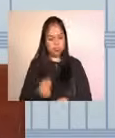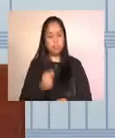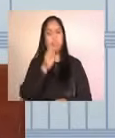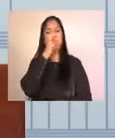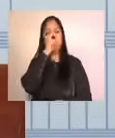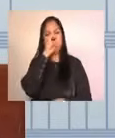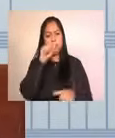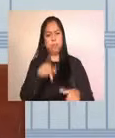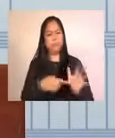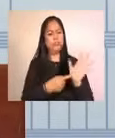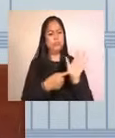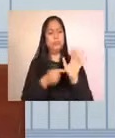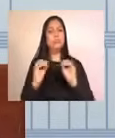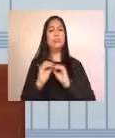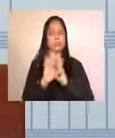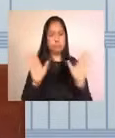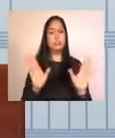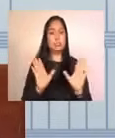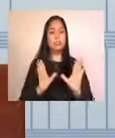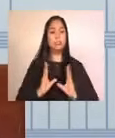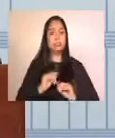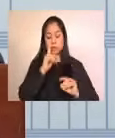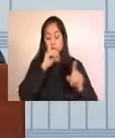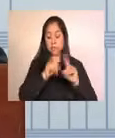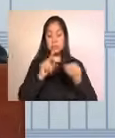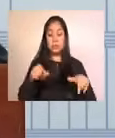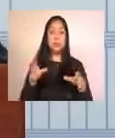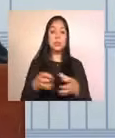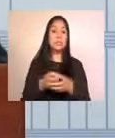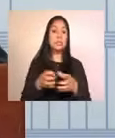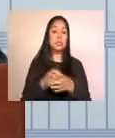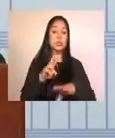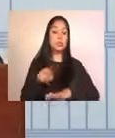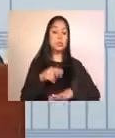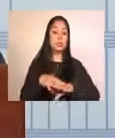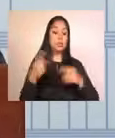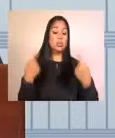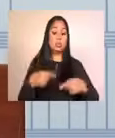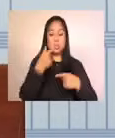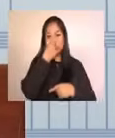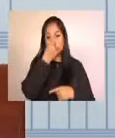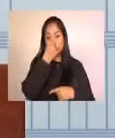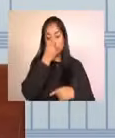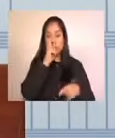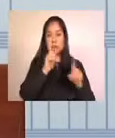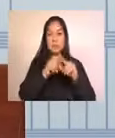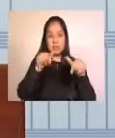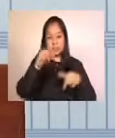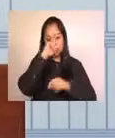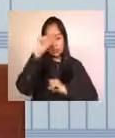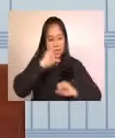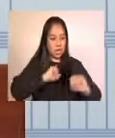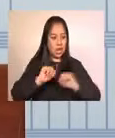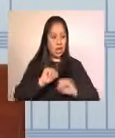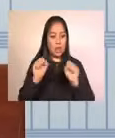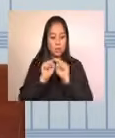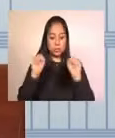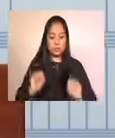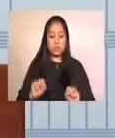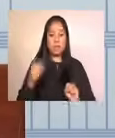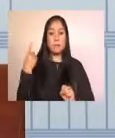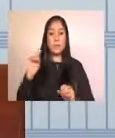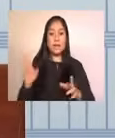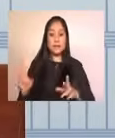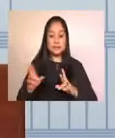disposición de transparencia. También desde la Comisión Nacional contra la Corrupción se está trabajando en un sistema para la